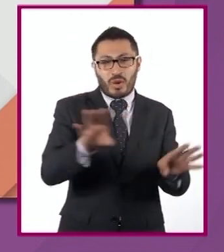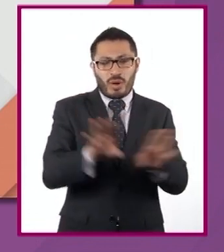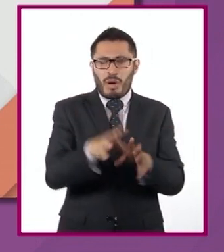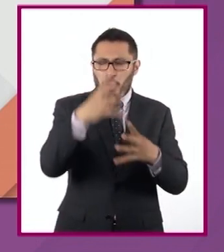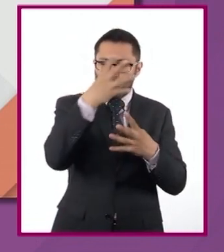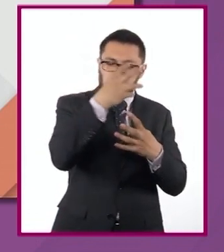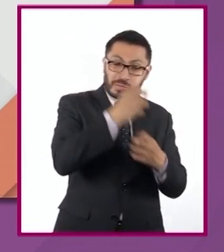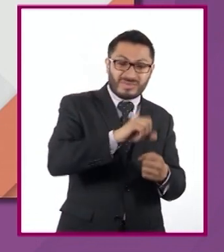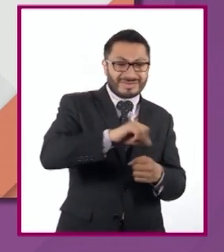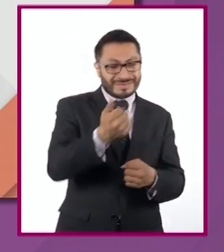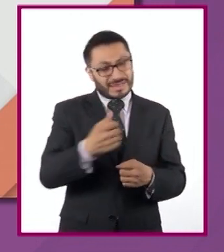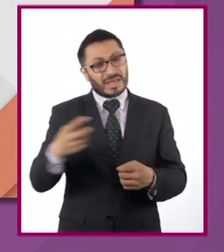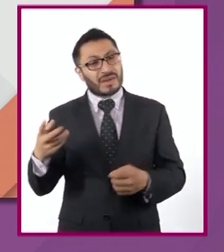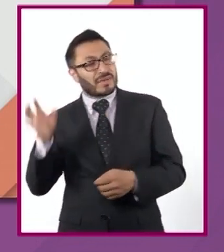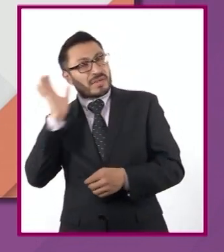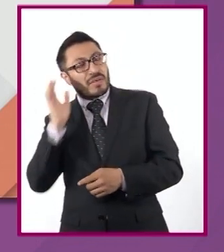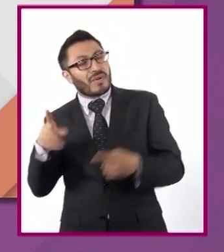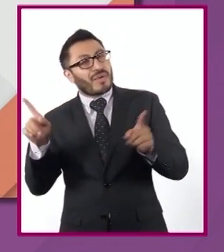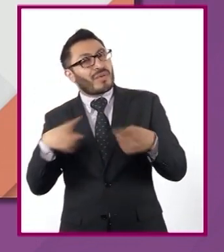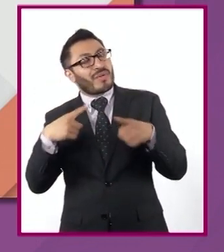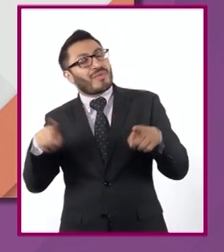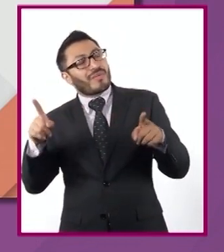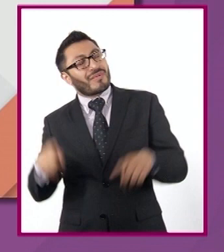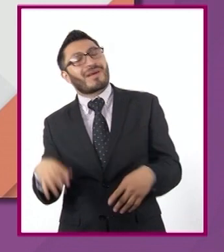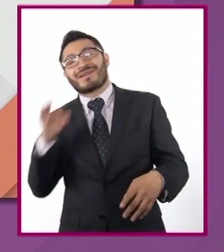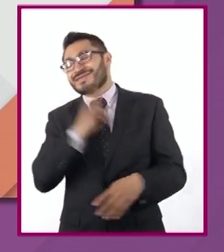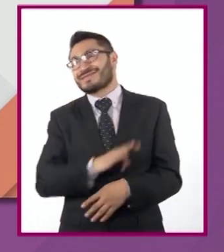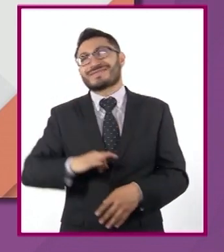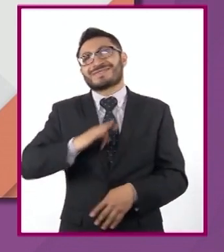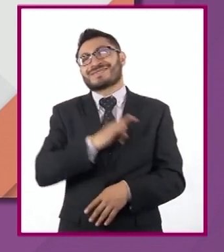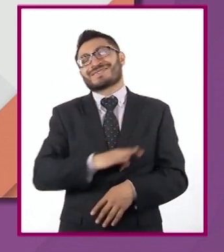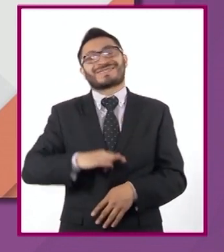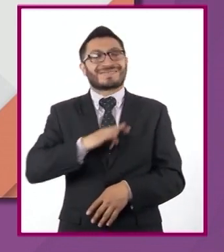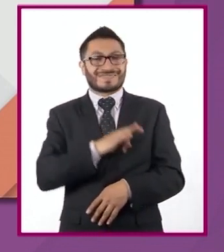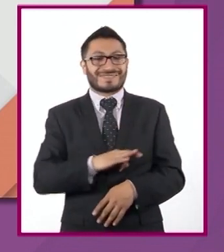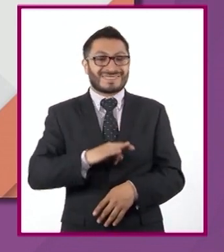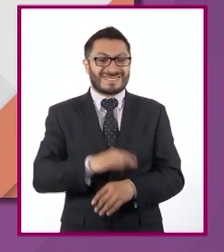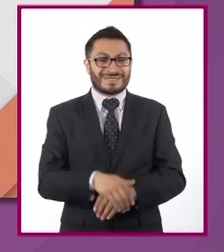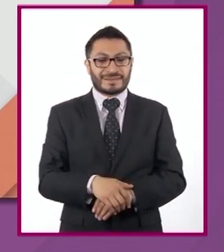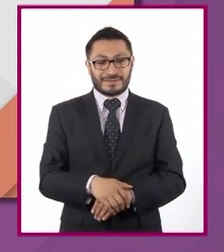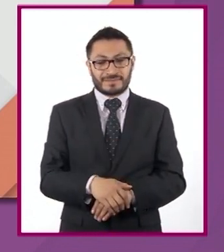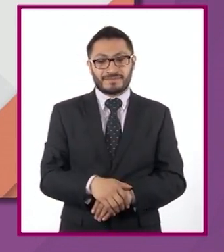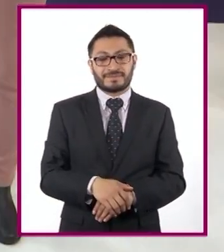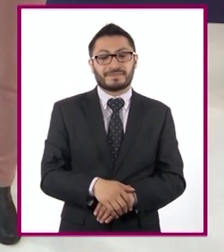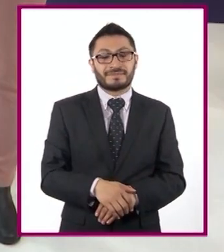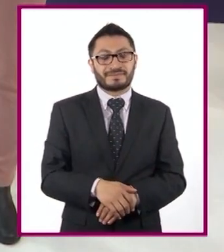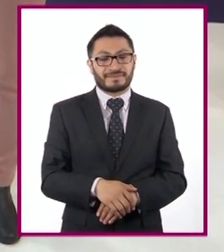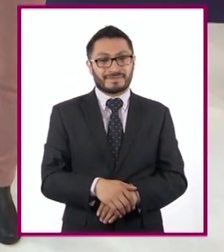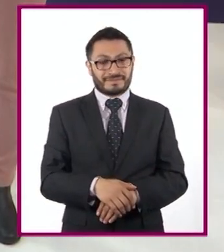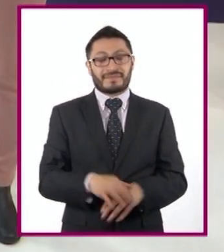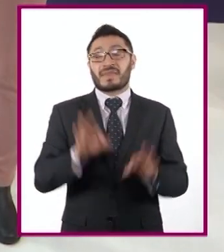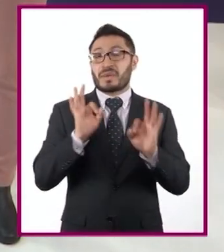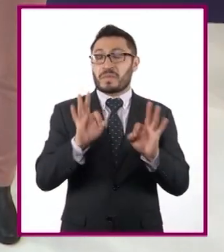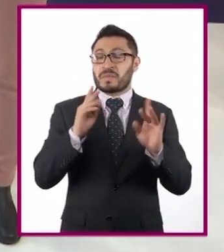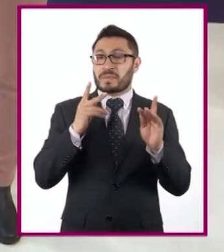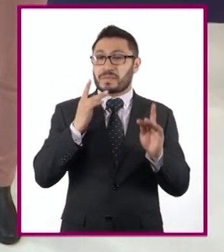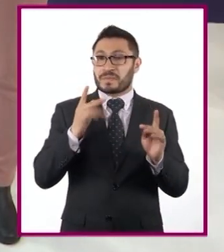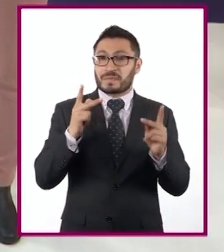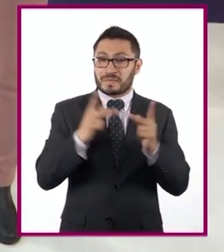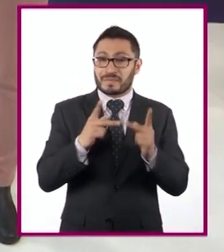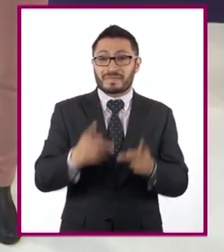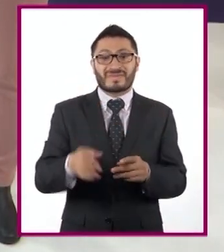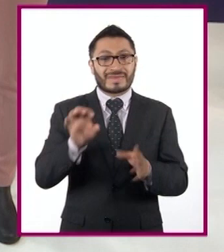está triste, pero en cuanto escucha la música, se pone alegre. Perfecto. Este es un ejemplo de cómo